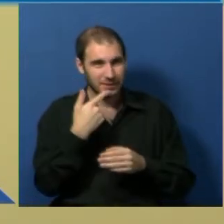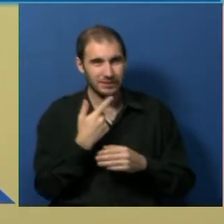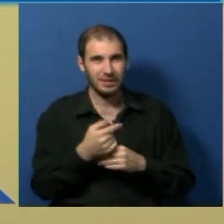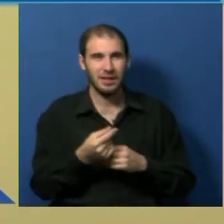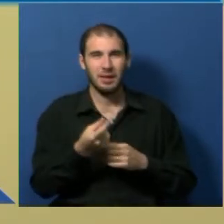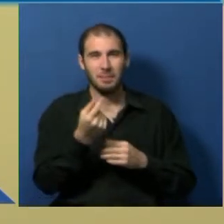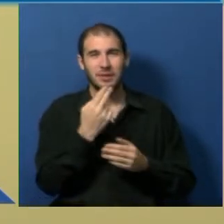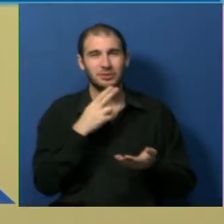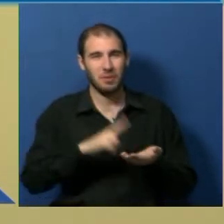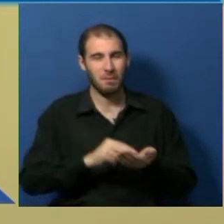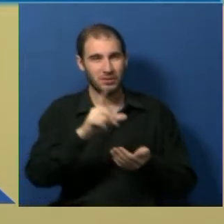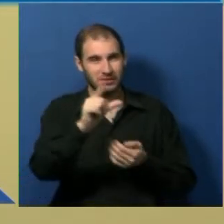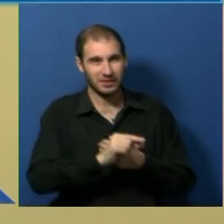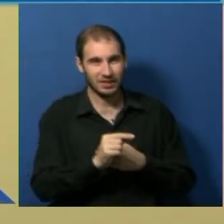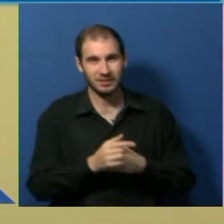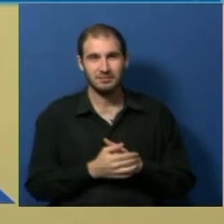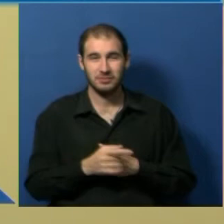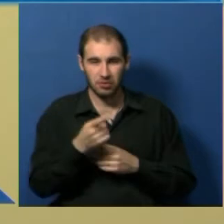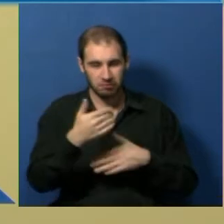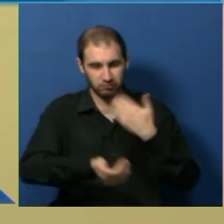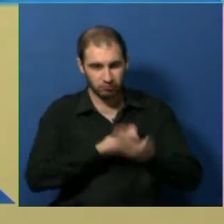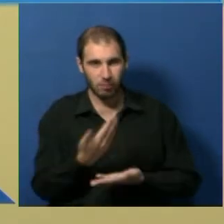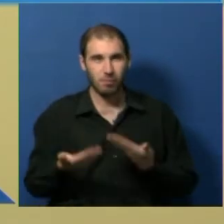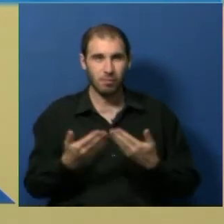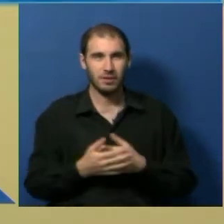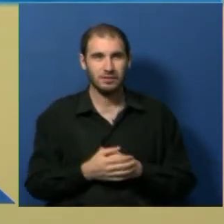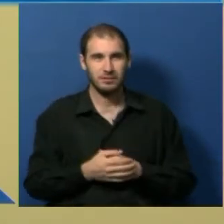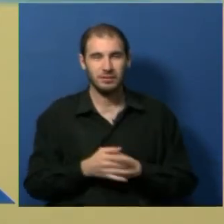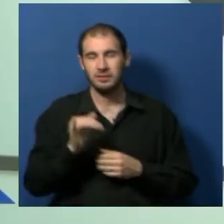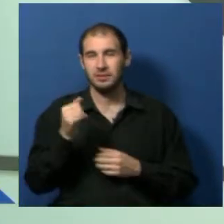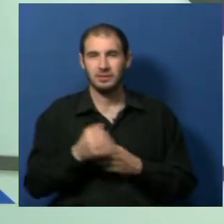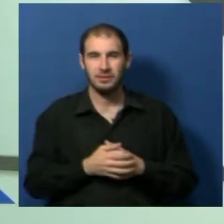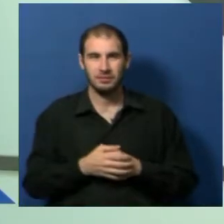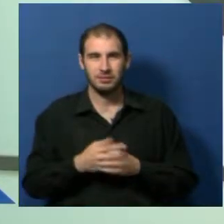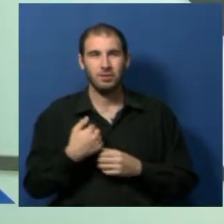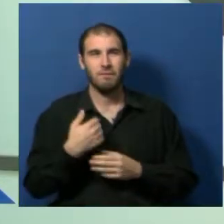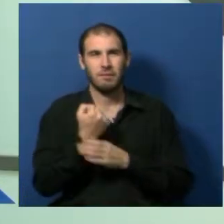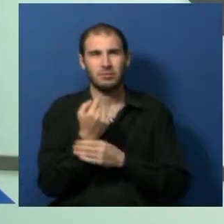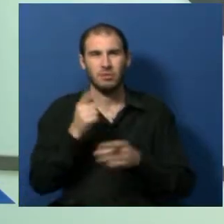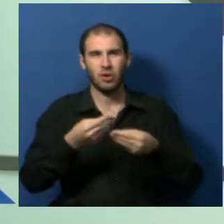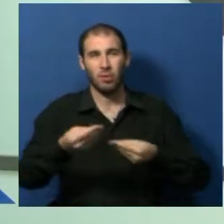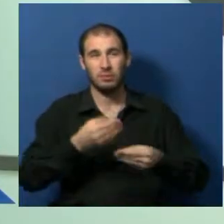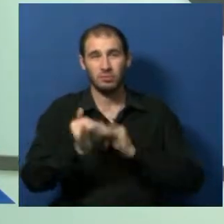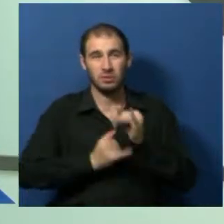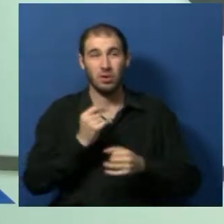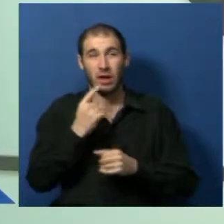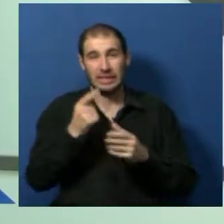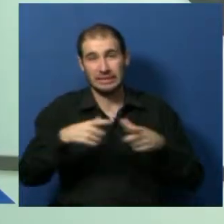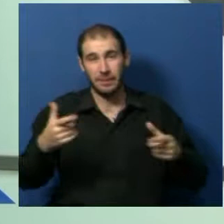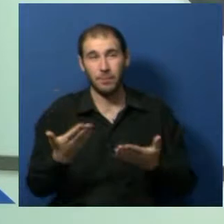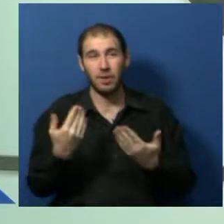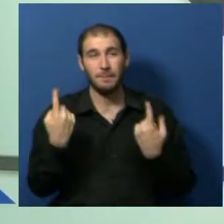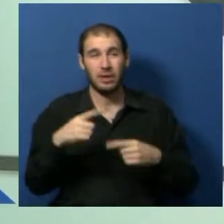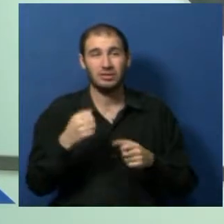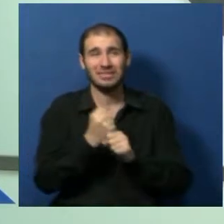bajando un poco la presión impositiva que tienen para que puedan crecer y generar trabajo. Sí, absolutamente. Tengo algunos conocidos que tienen comercio y me gustaría crecer, pero para